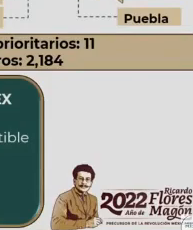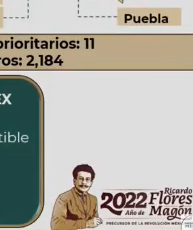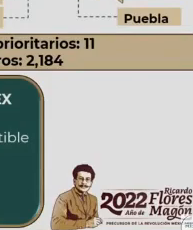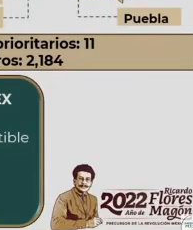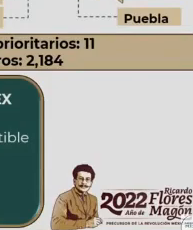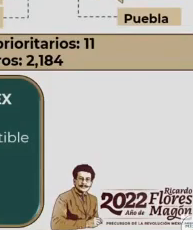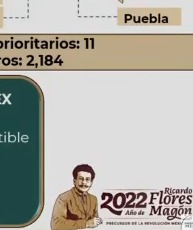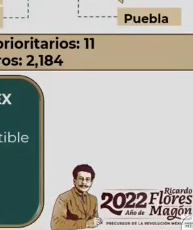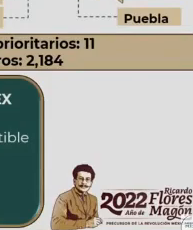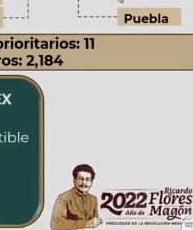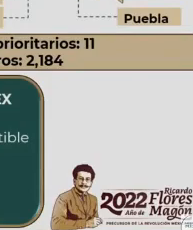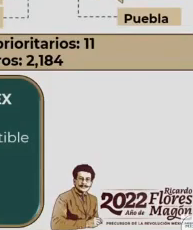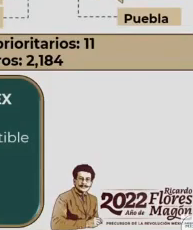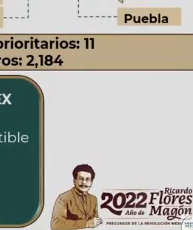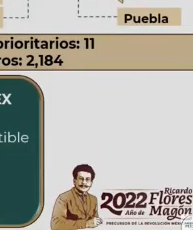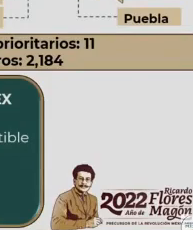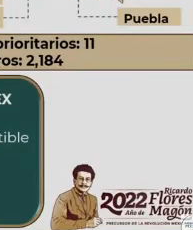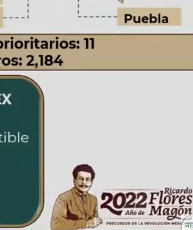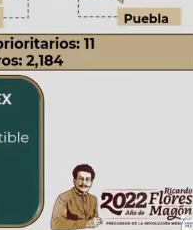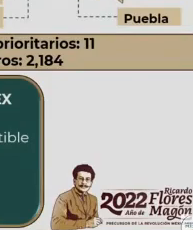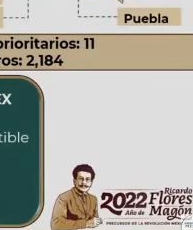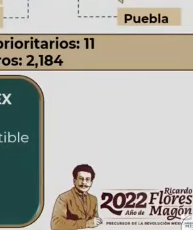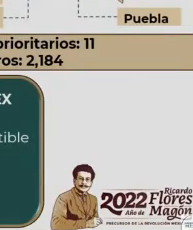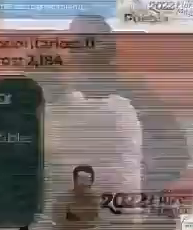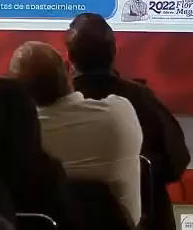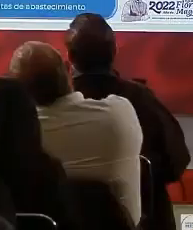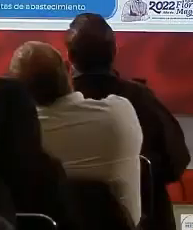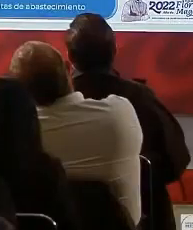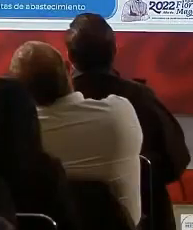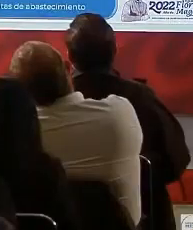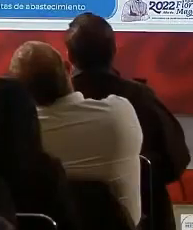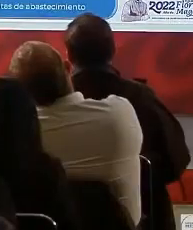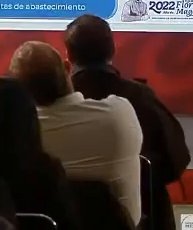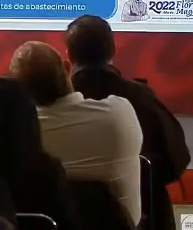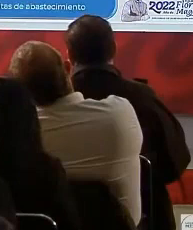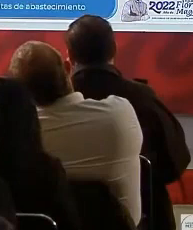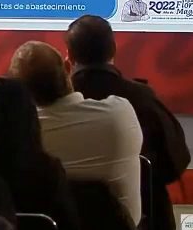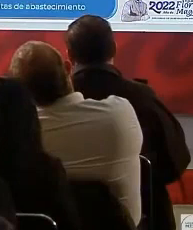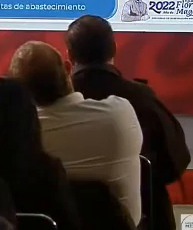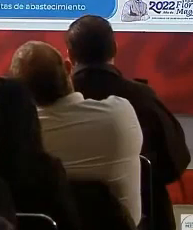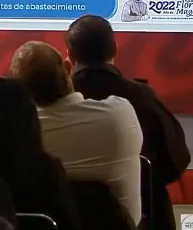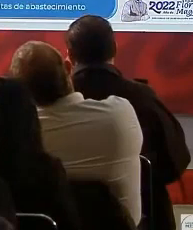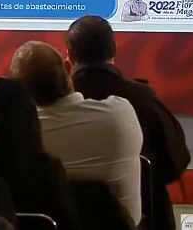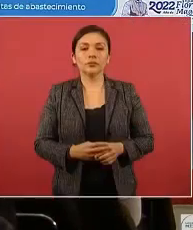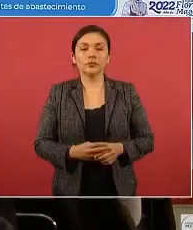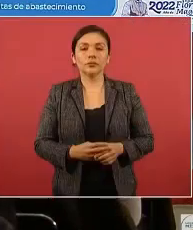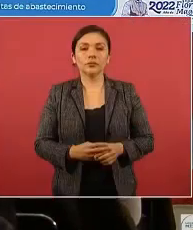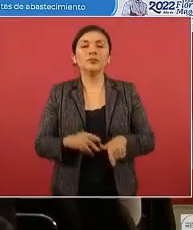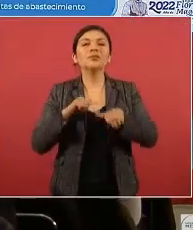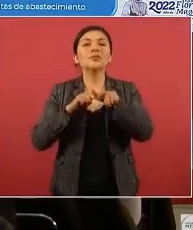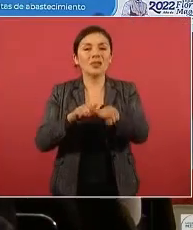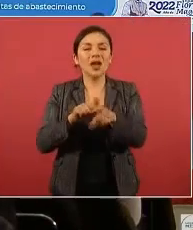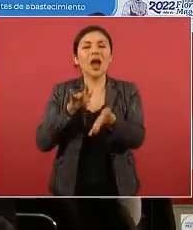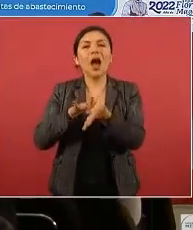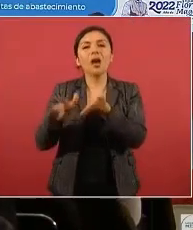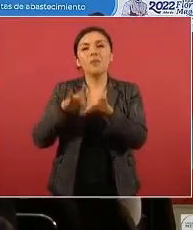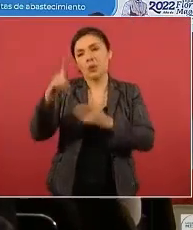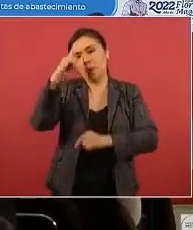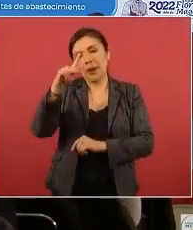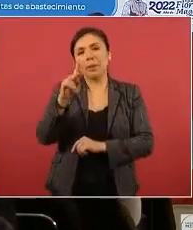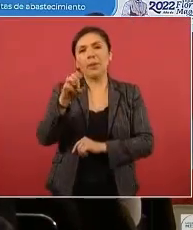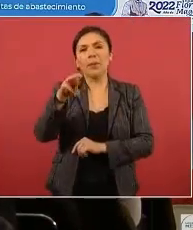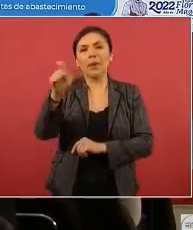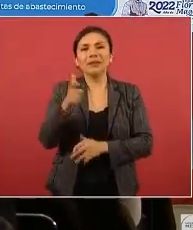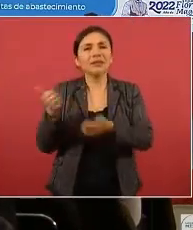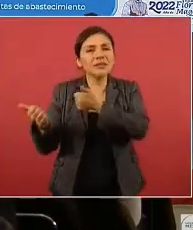asegurados también se continúa con el plan de apoyo a pemex se transportaron 213 puntos 03 millones